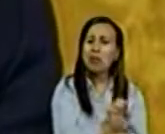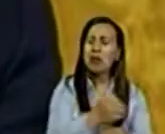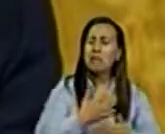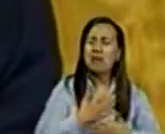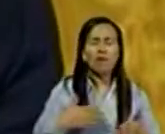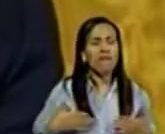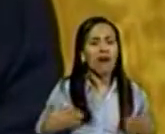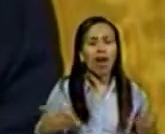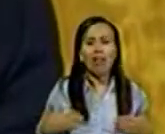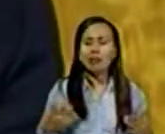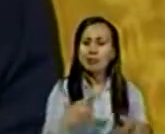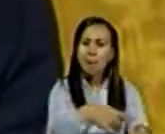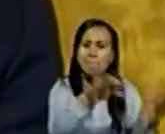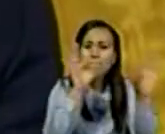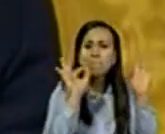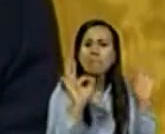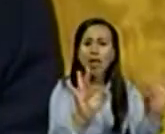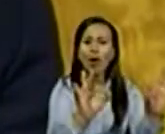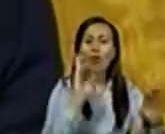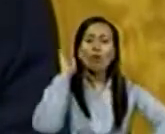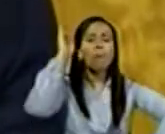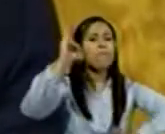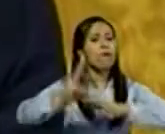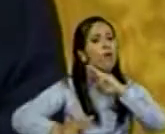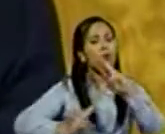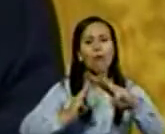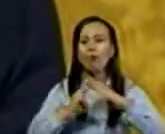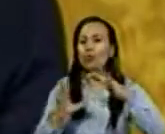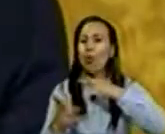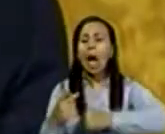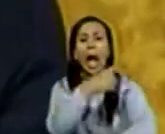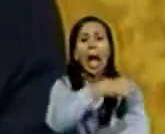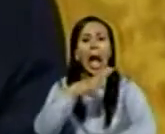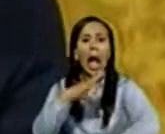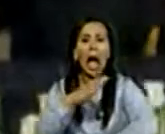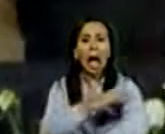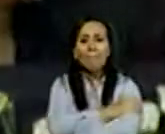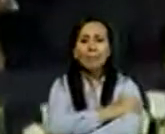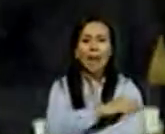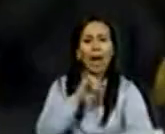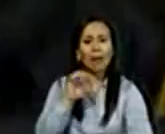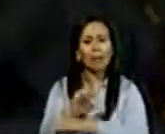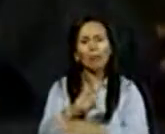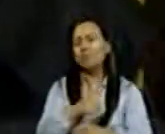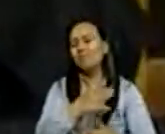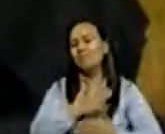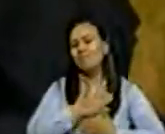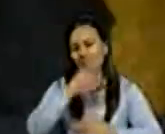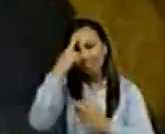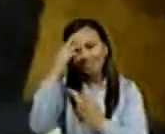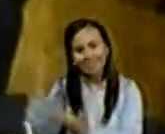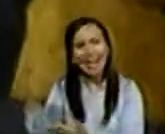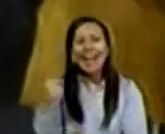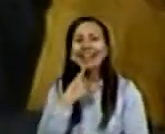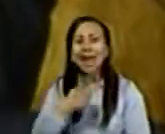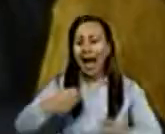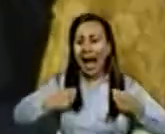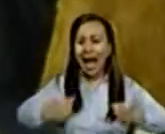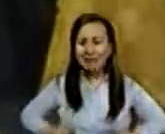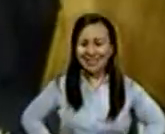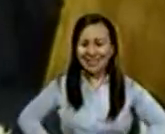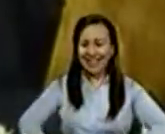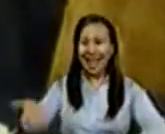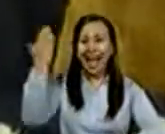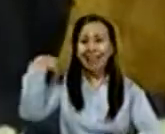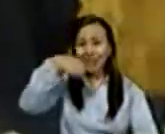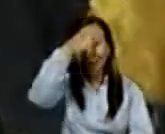sino a uno de los mejores del mundo, nuestro capitán tricolor. Valencia entregó al primer mandatario la camiseta con la que el